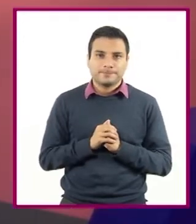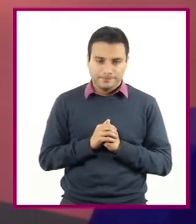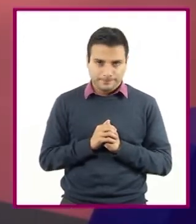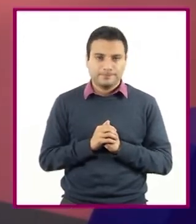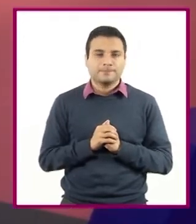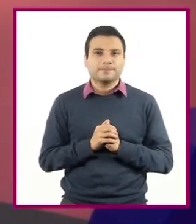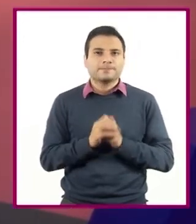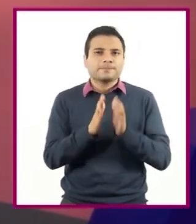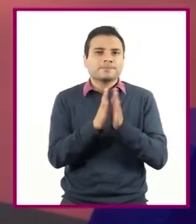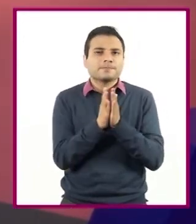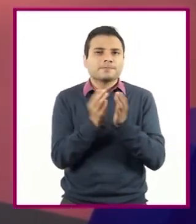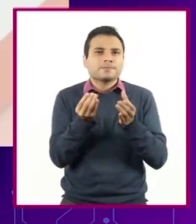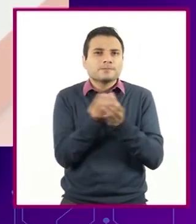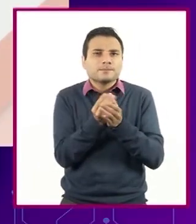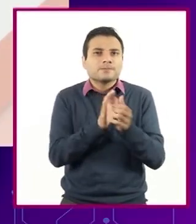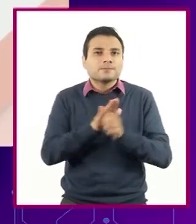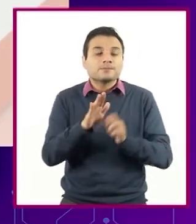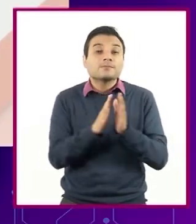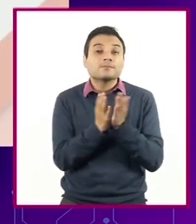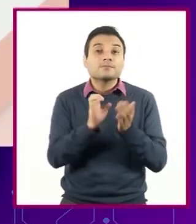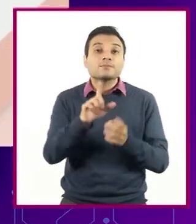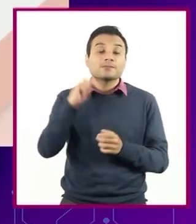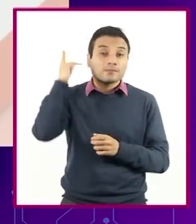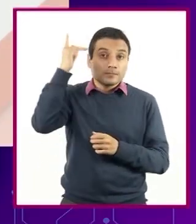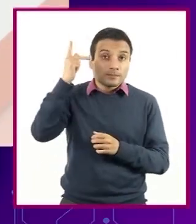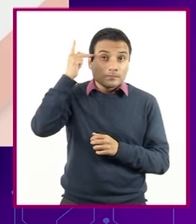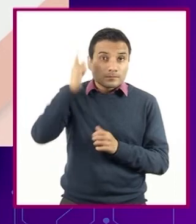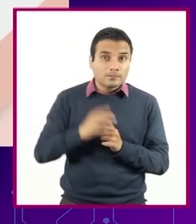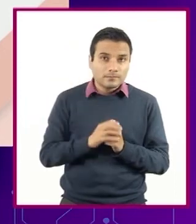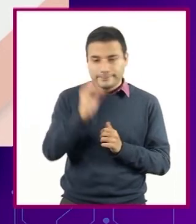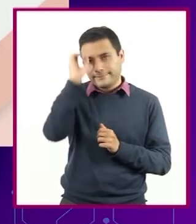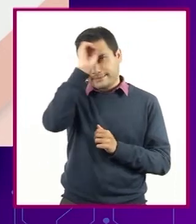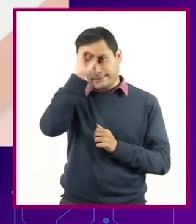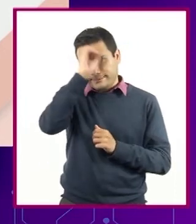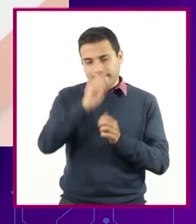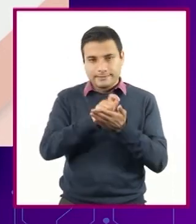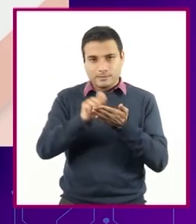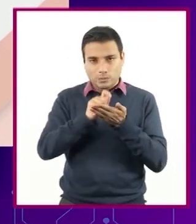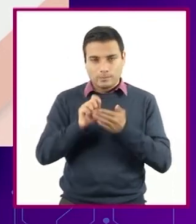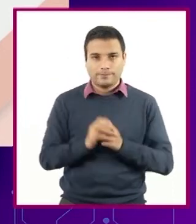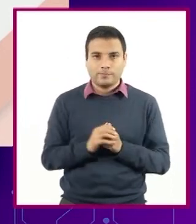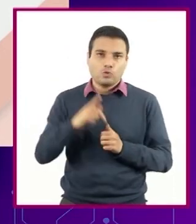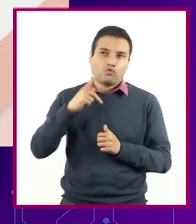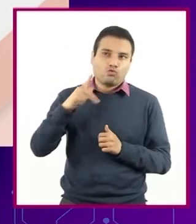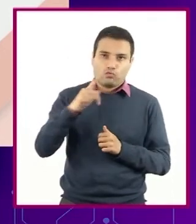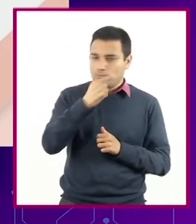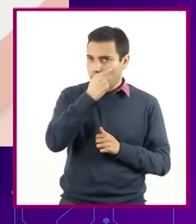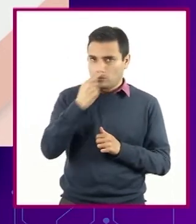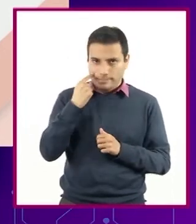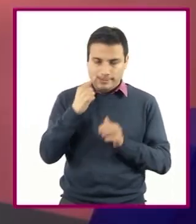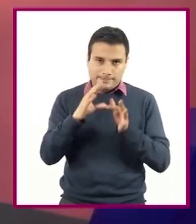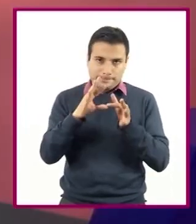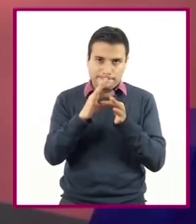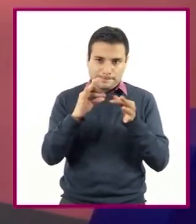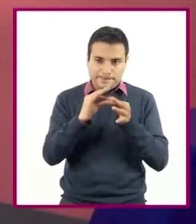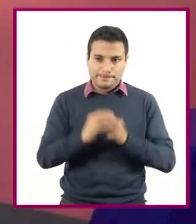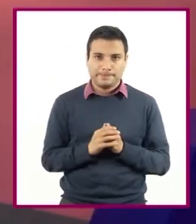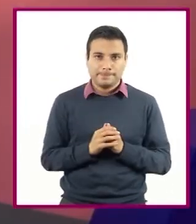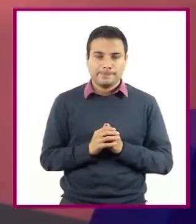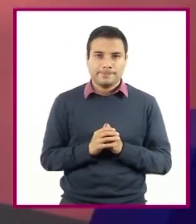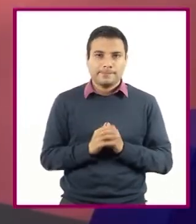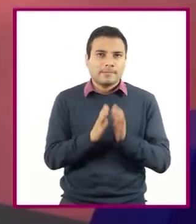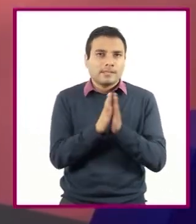que pertenece la obra El Príncipe. Ensayo. Expone su punto de vista. Género